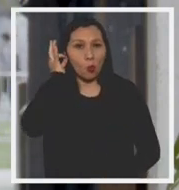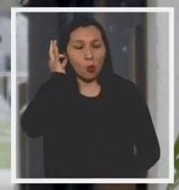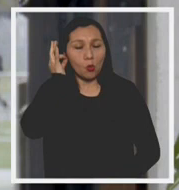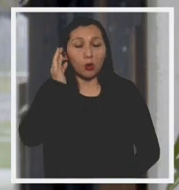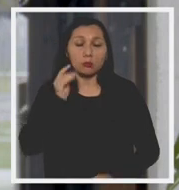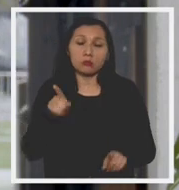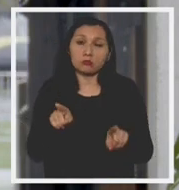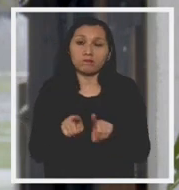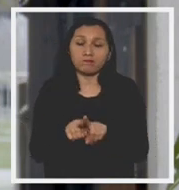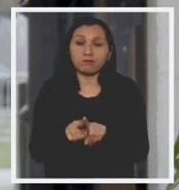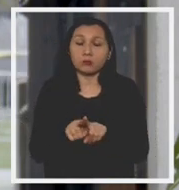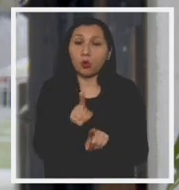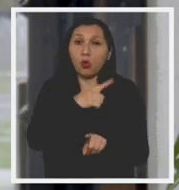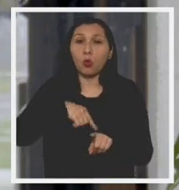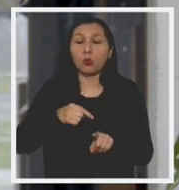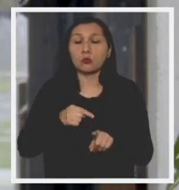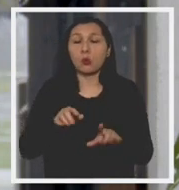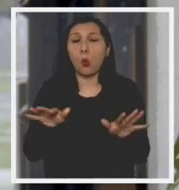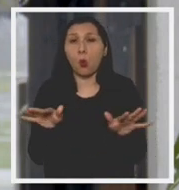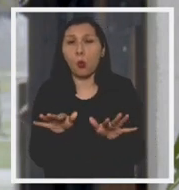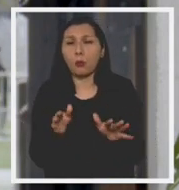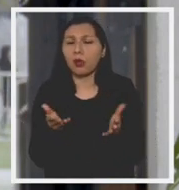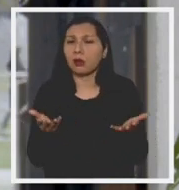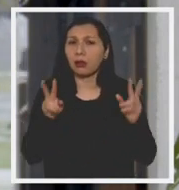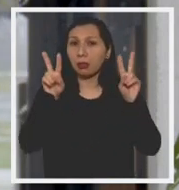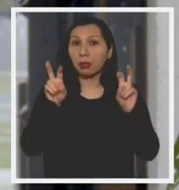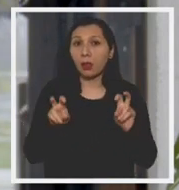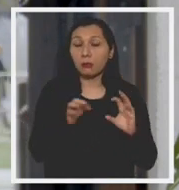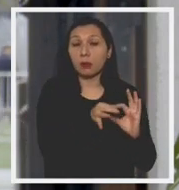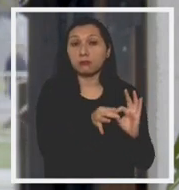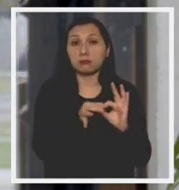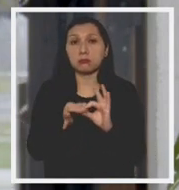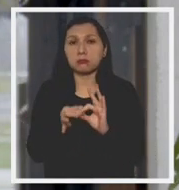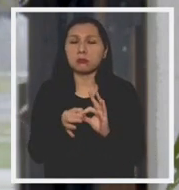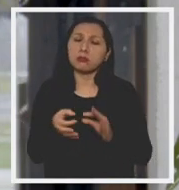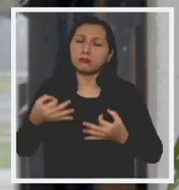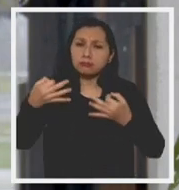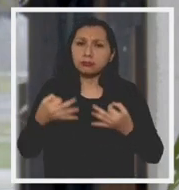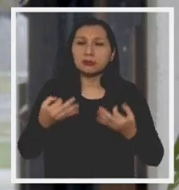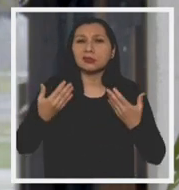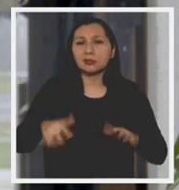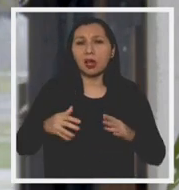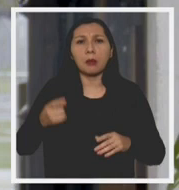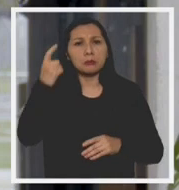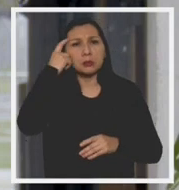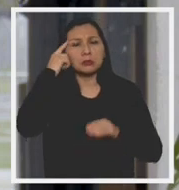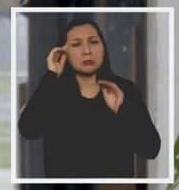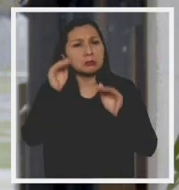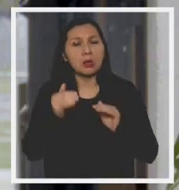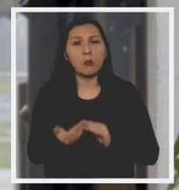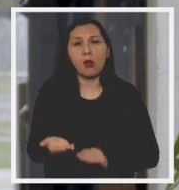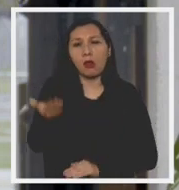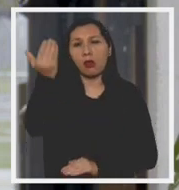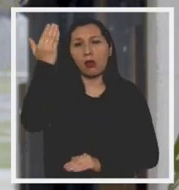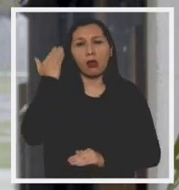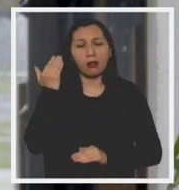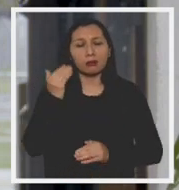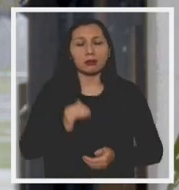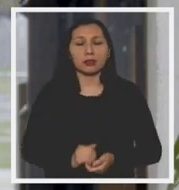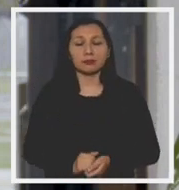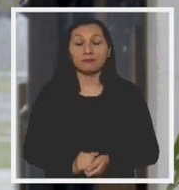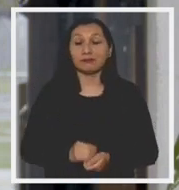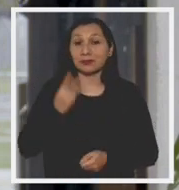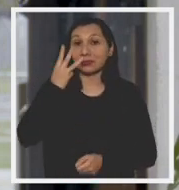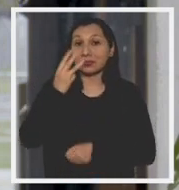en cambio lo hemos usado como una razón para reafirmar lo que ya pensábamos desde antes.